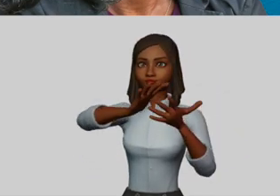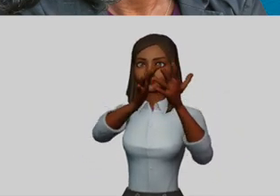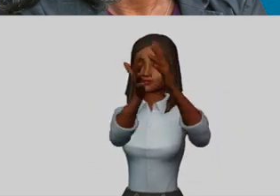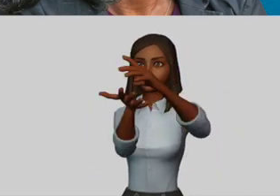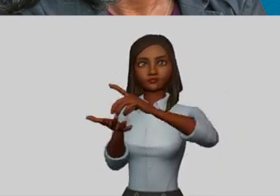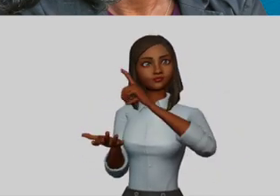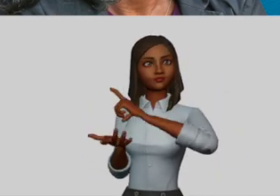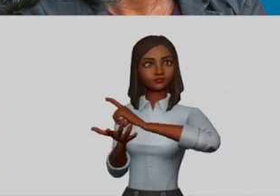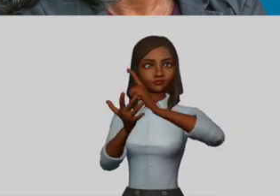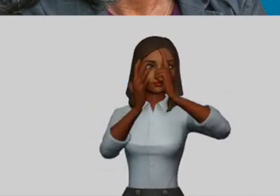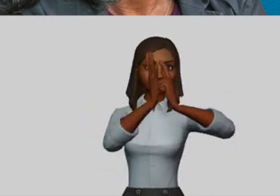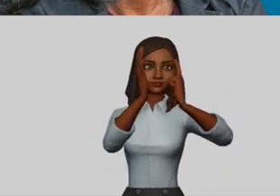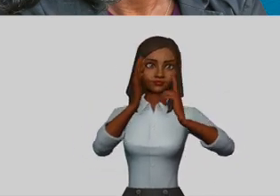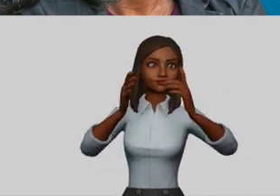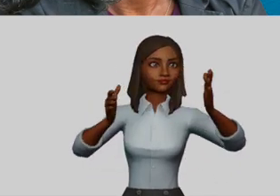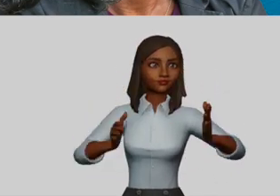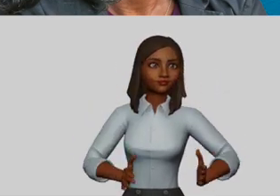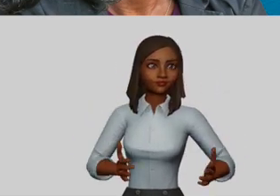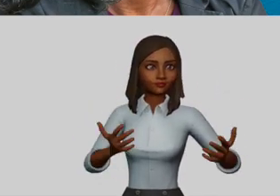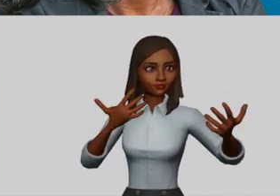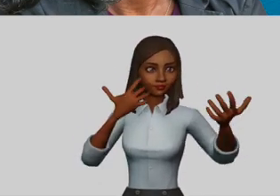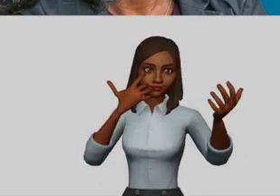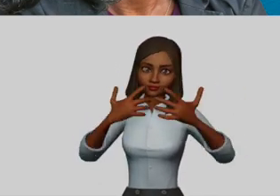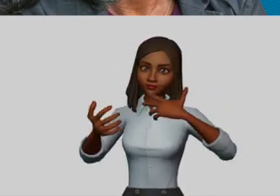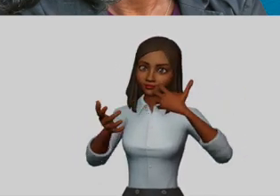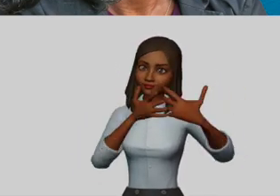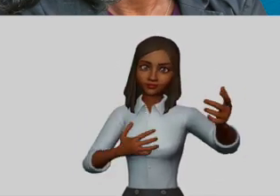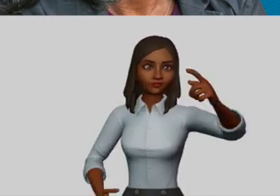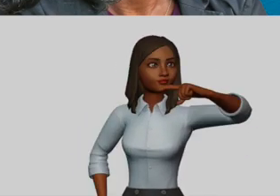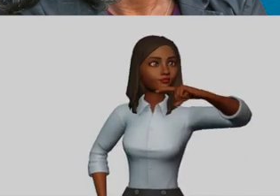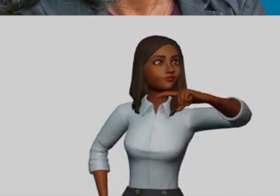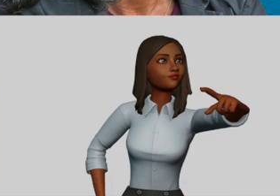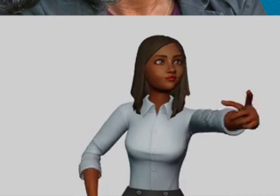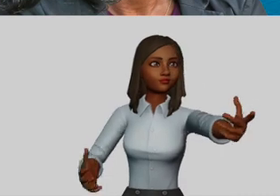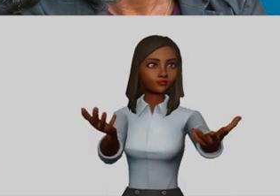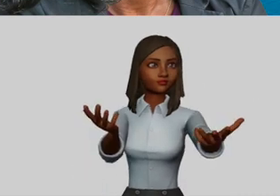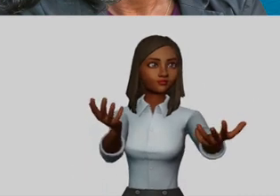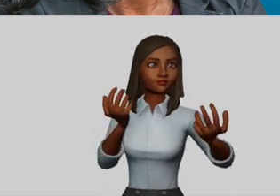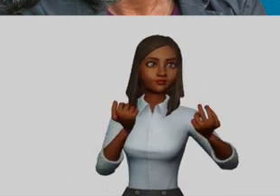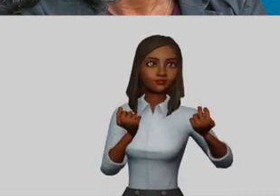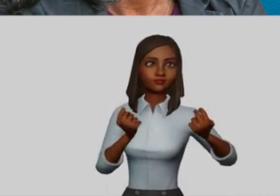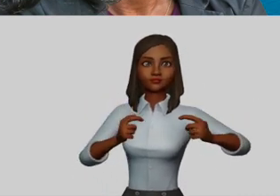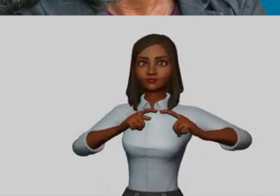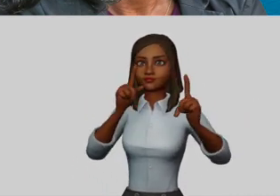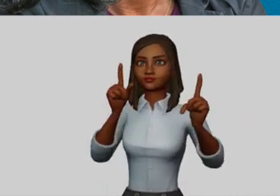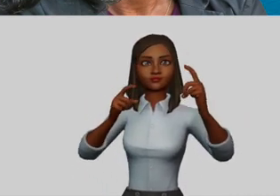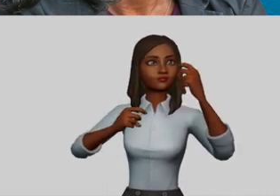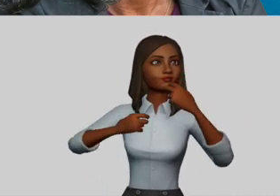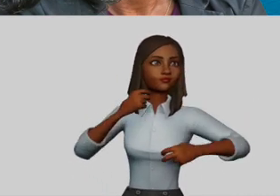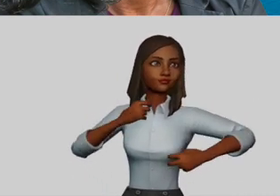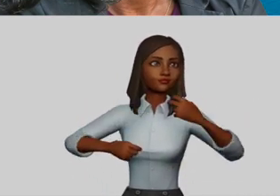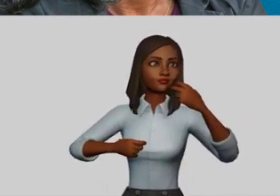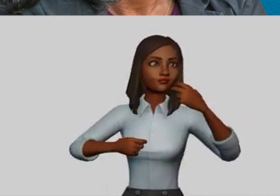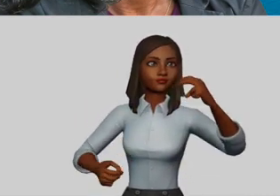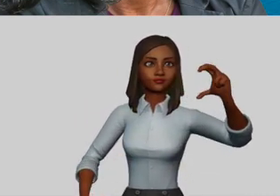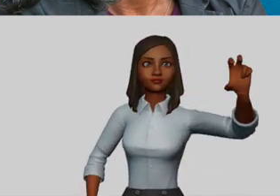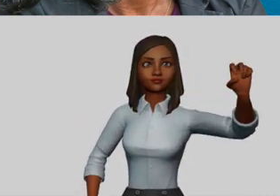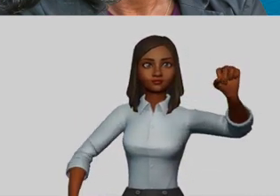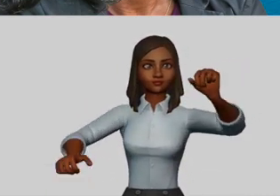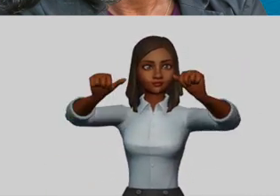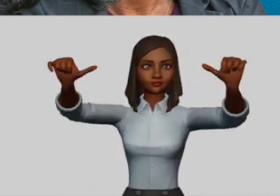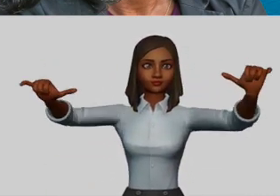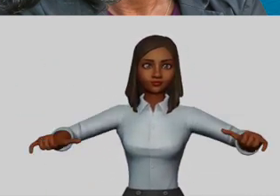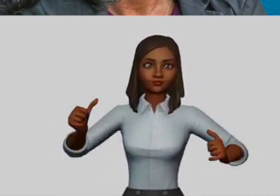sordo, yo creo que hemos avanzado bastante en los últimos años con el tema de la conciencia